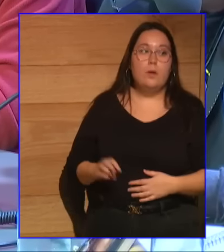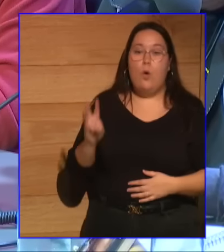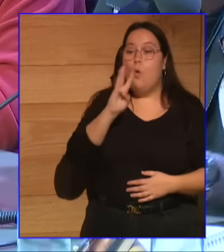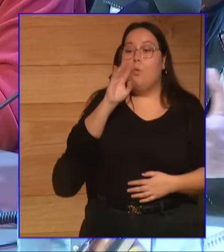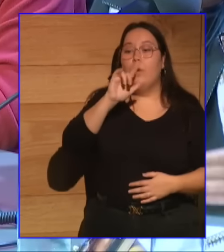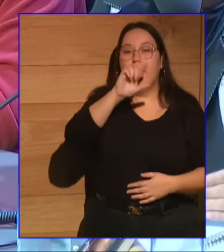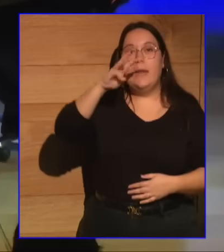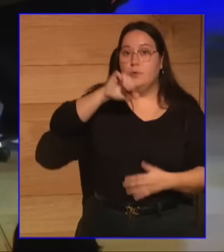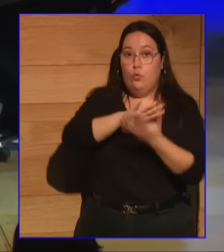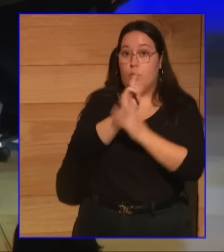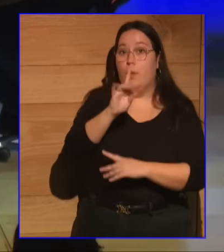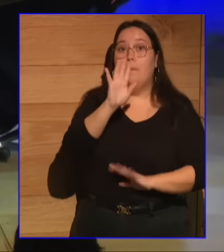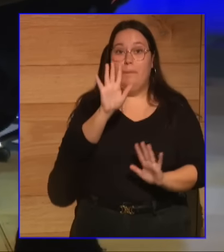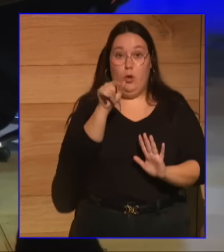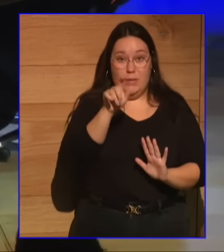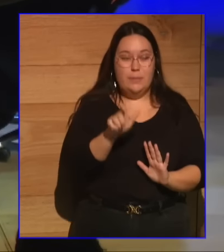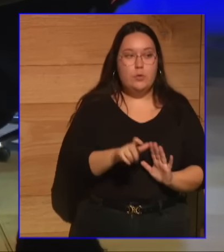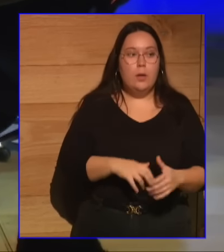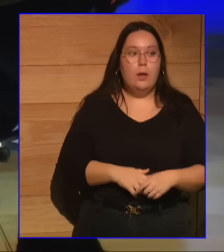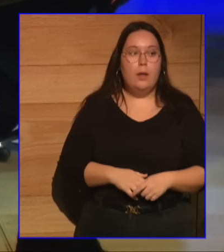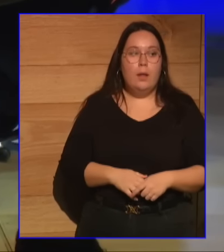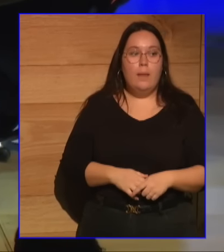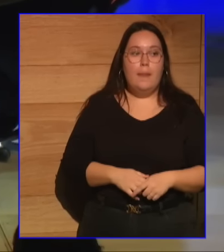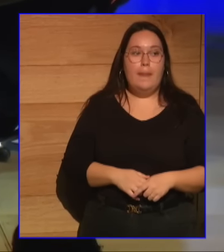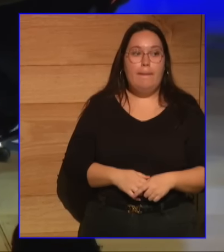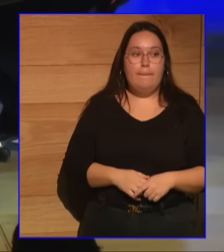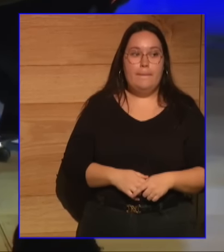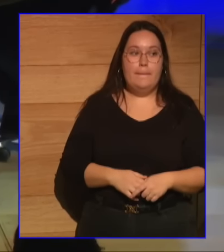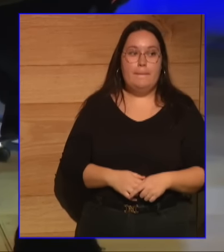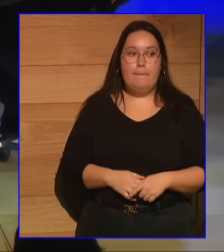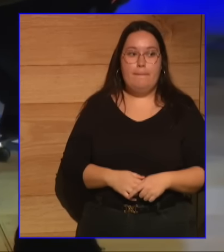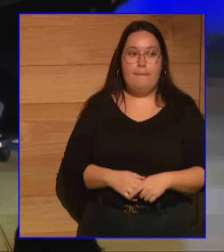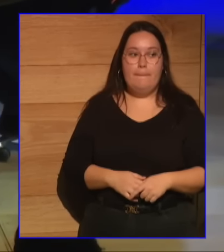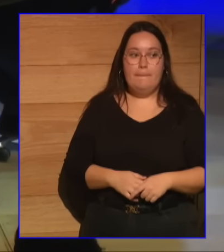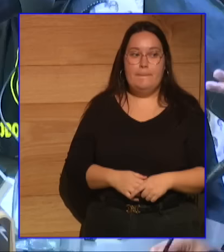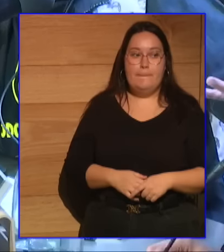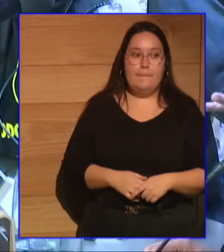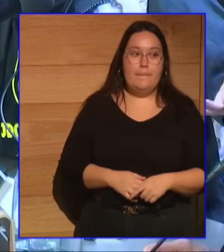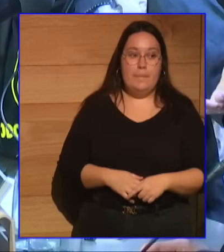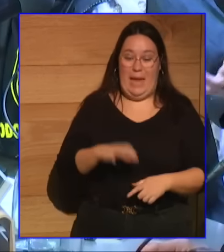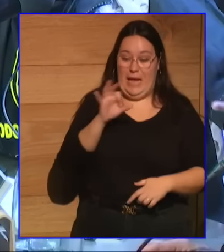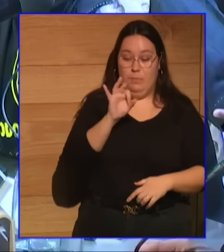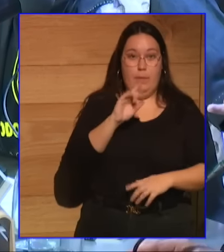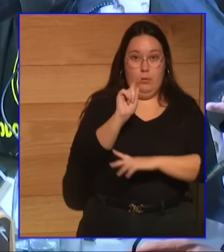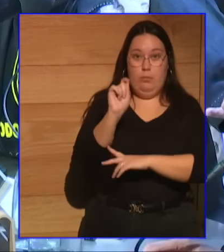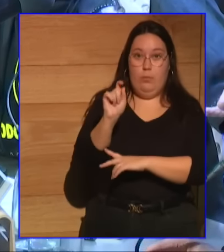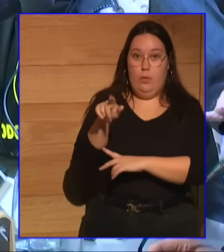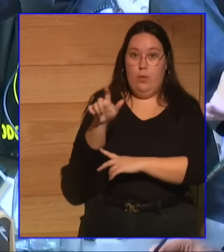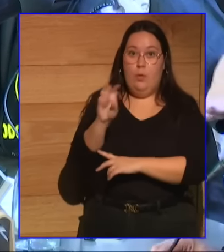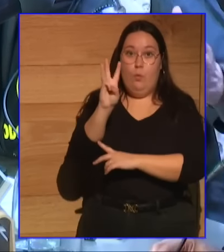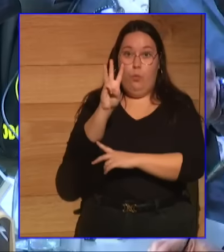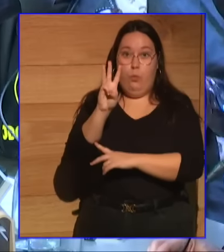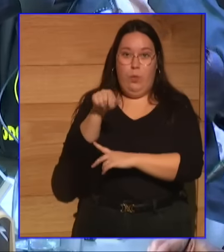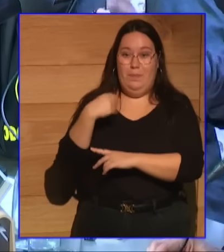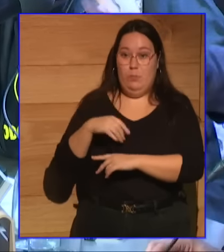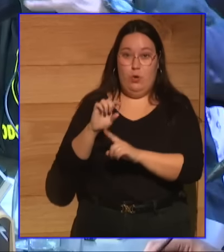Williams, pero Williams, o sea, entre comillas, la epopeya que consigue Spielberg la consigue también Williams en